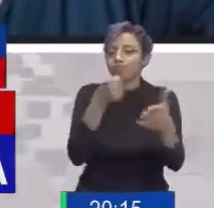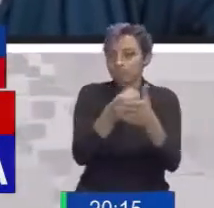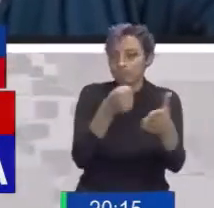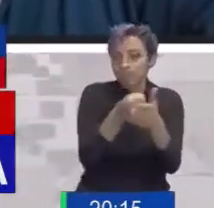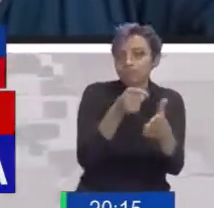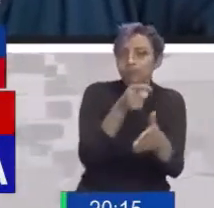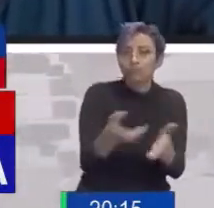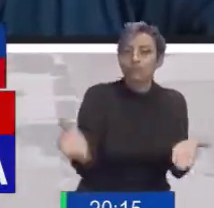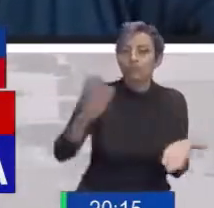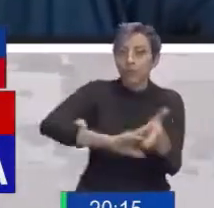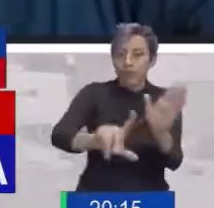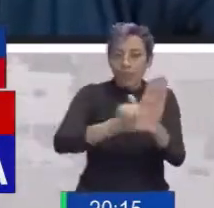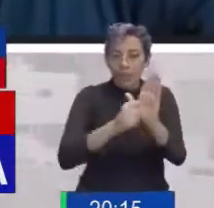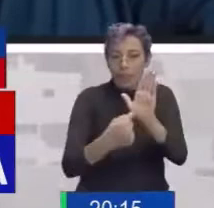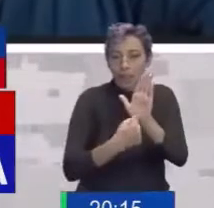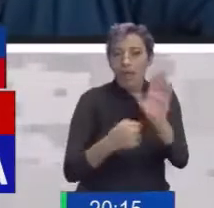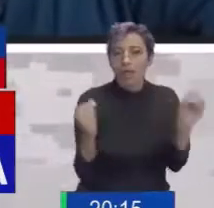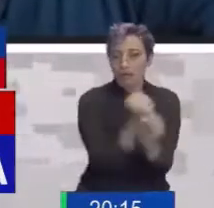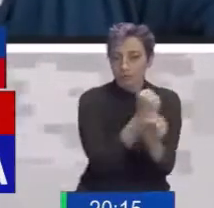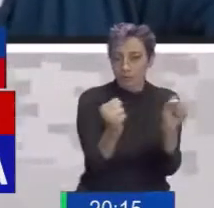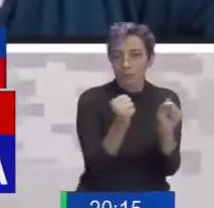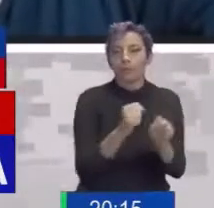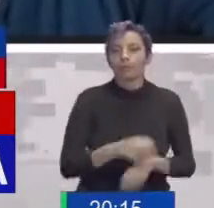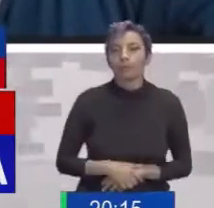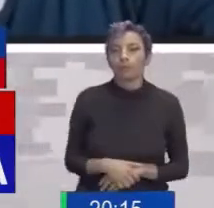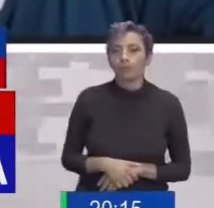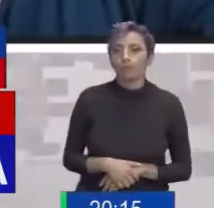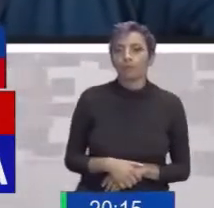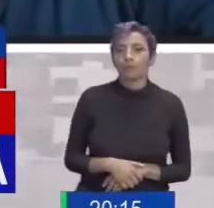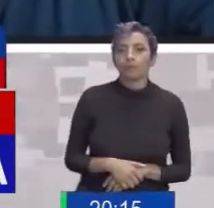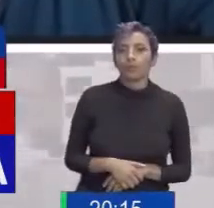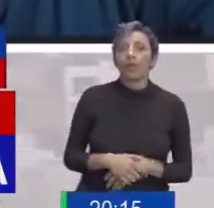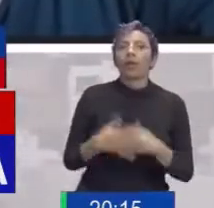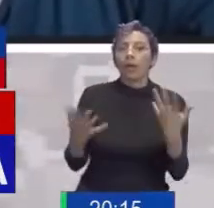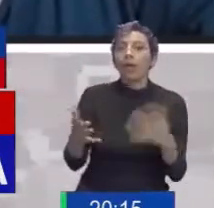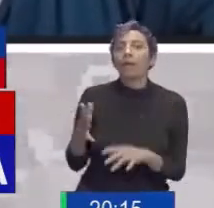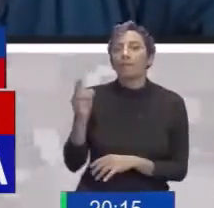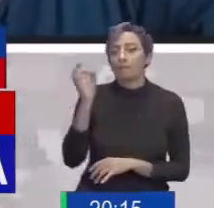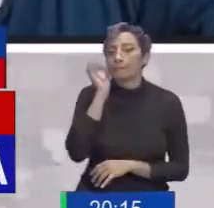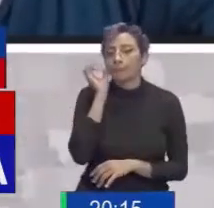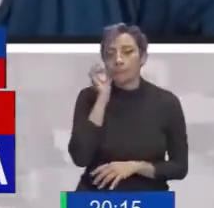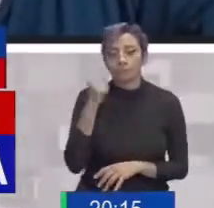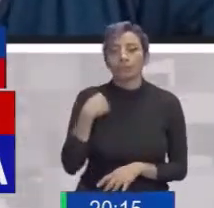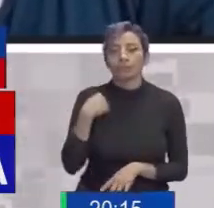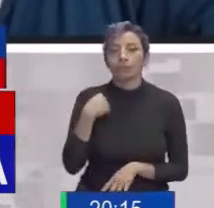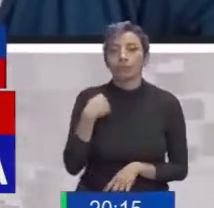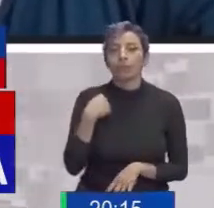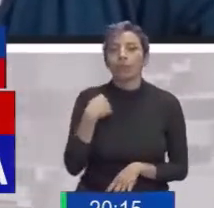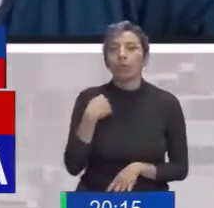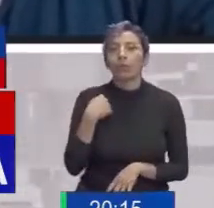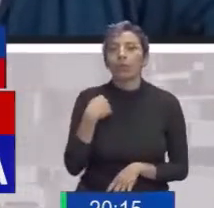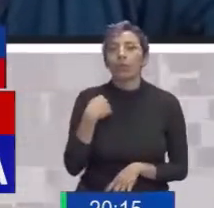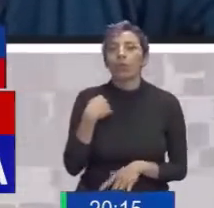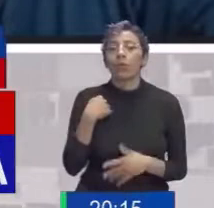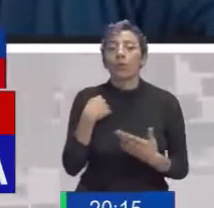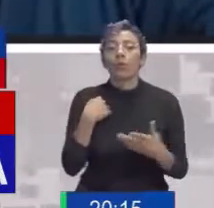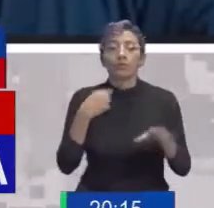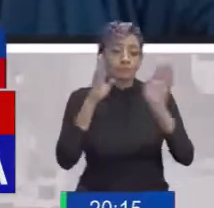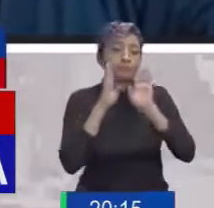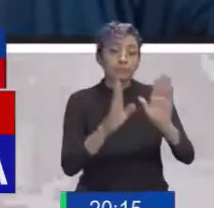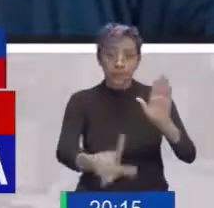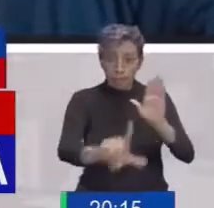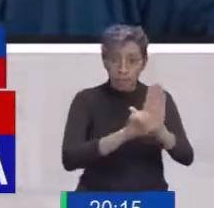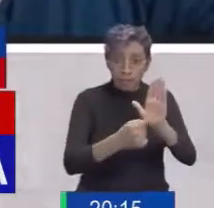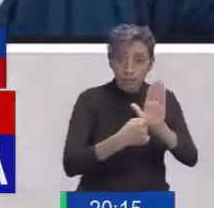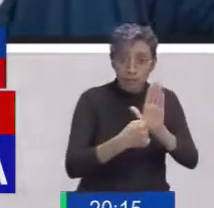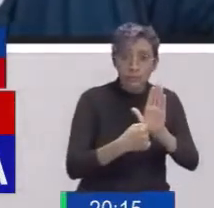una ley, es una página oficial de Facebook, te pido, pero que es particularmente de la ley y que